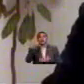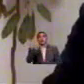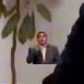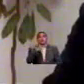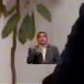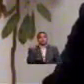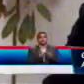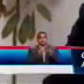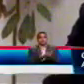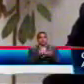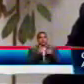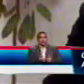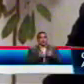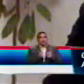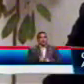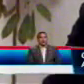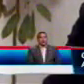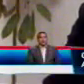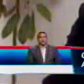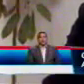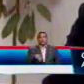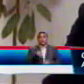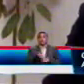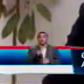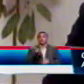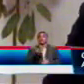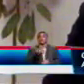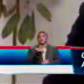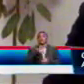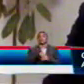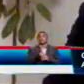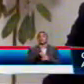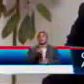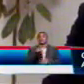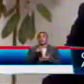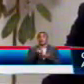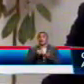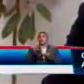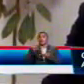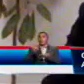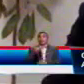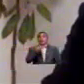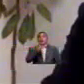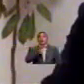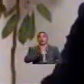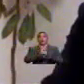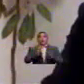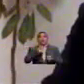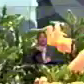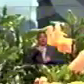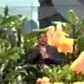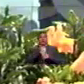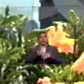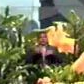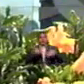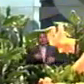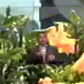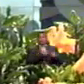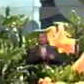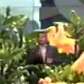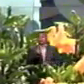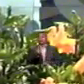que han presentado sus candidaturas para esta dignidad se encuentran calificadas, 4 de ellas ya se encuentran en firme. El